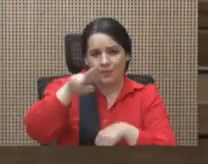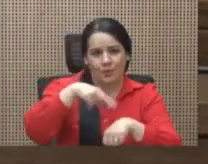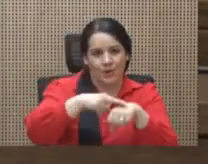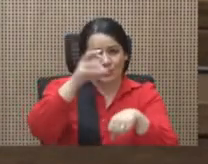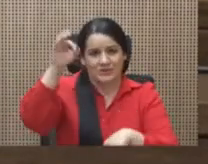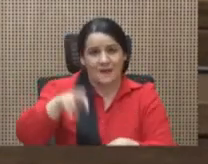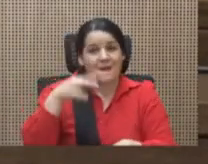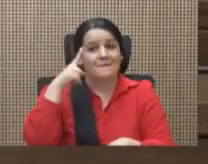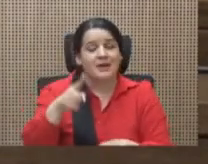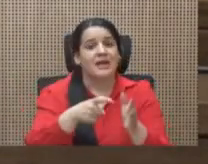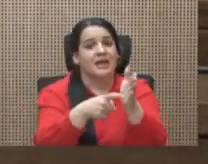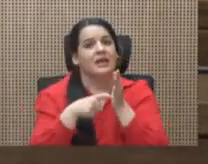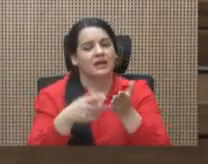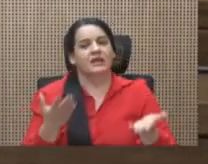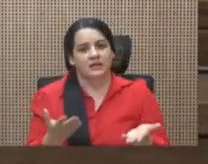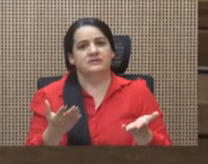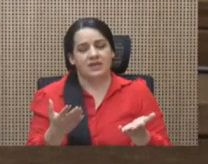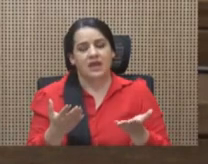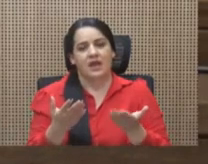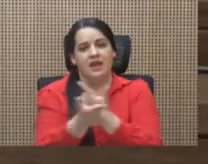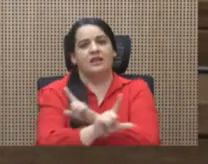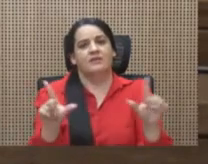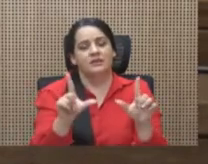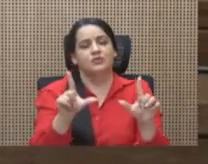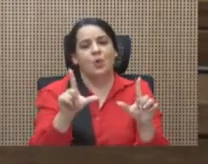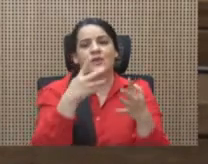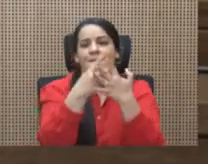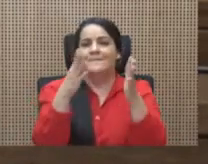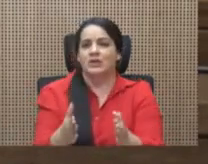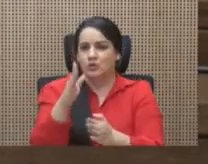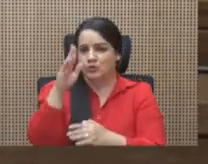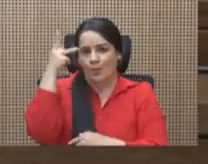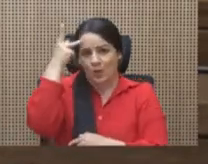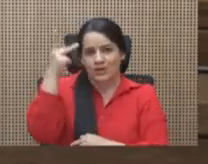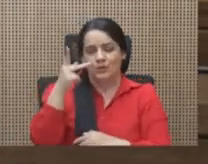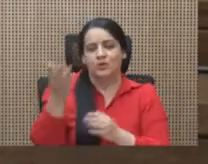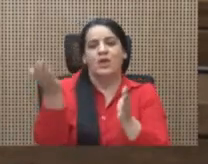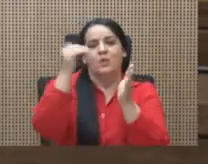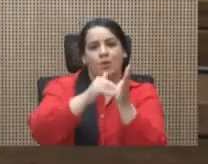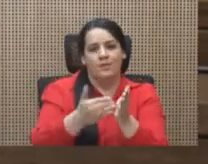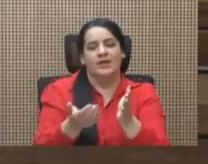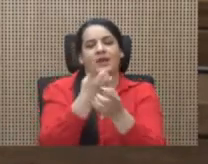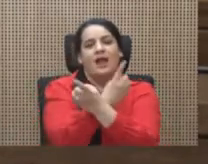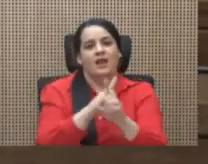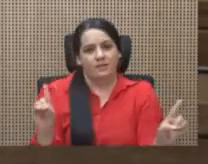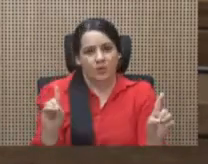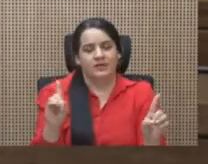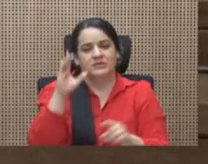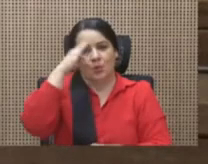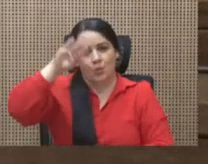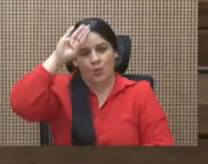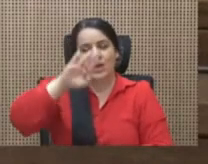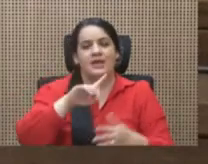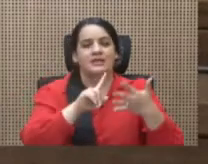se pronuncie exigiendo la pronta liberación de los presos políticos y el retorno de a la democracia en Cuba. Cinco, la